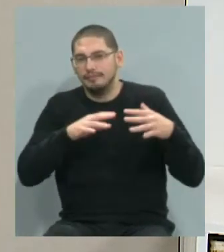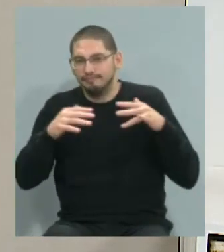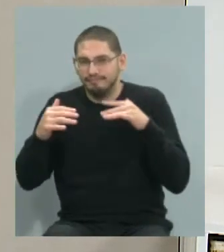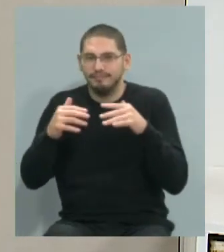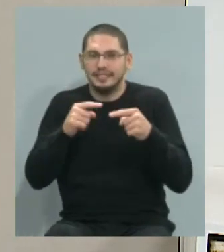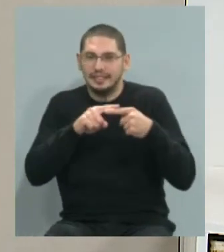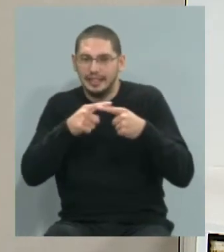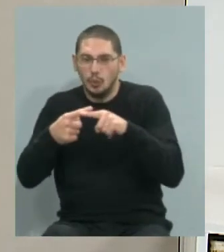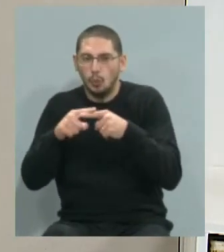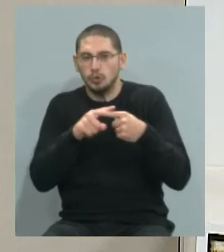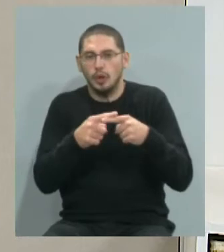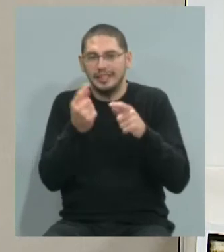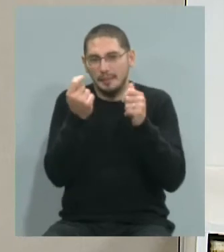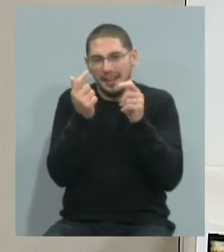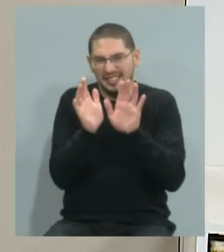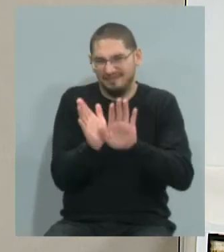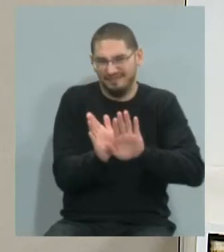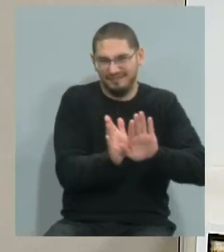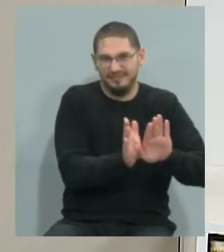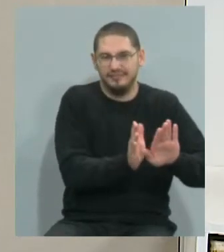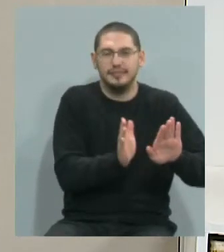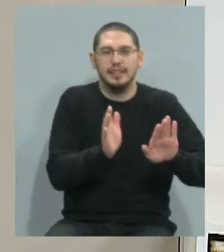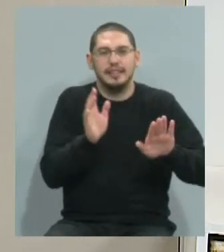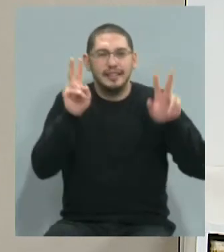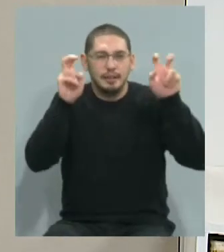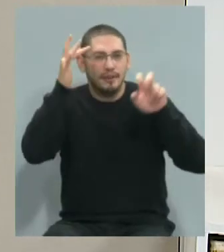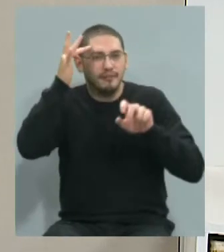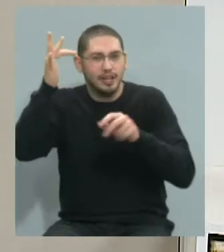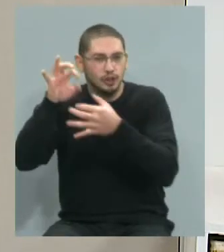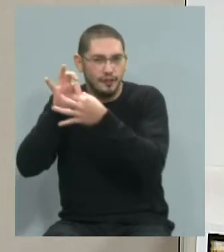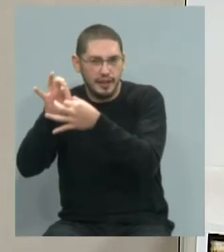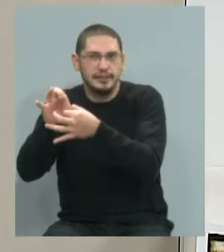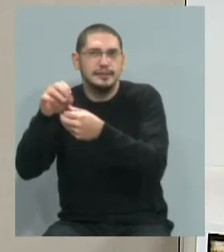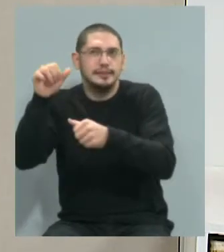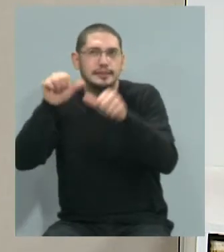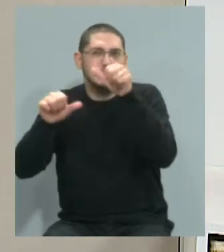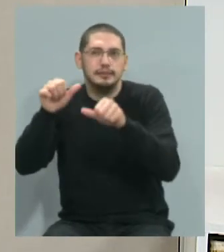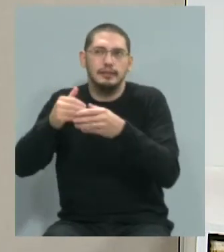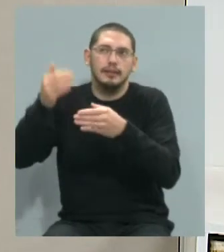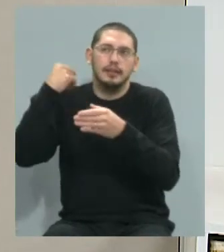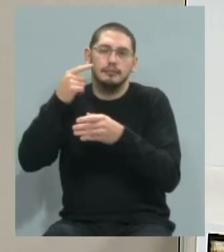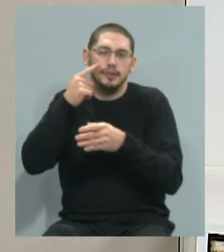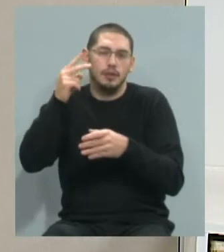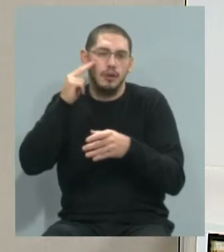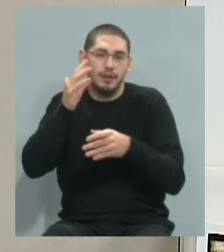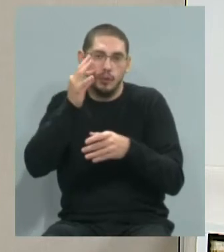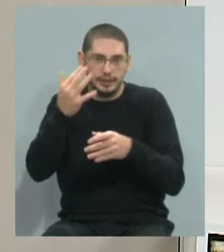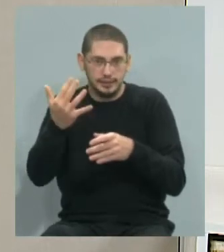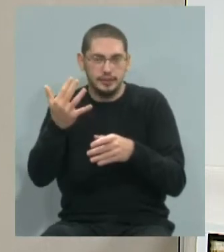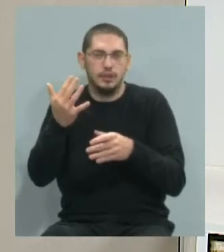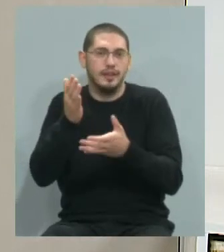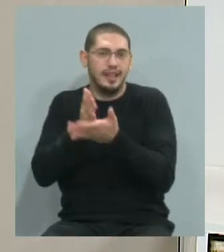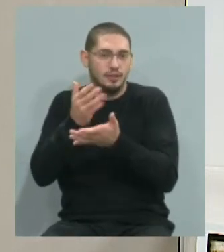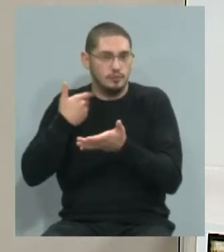y política general, ¿no? ¿Qué es la ciencia? Y la ciencia desde el año 1945, según la Declaración Universal de los Derechos